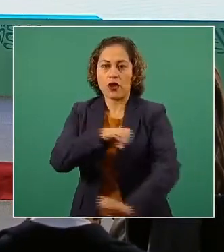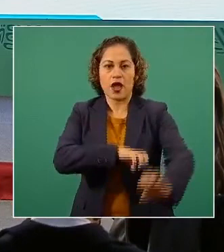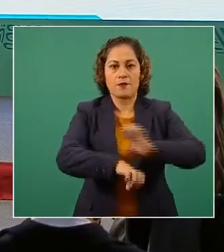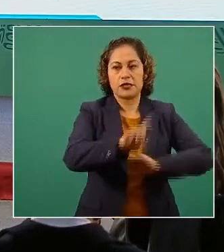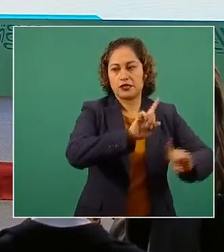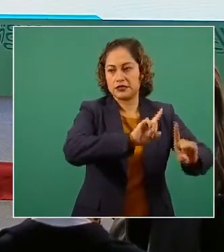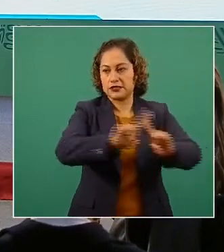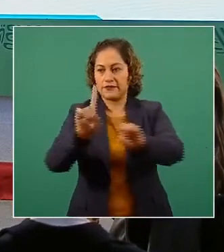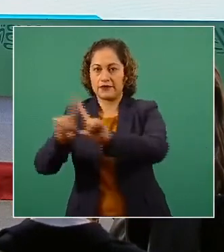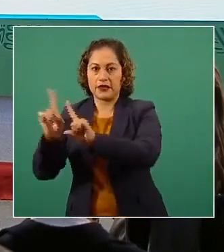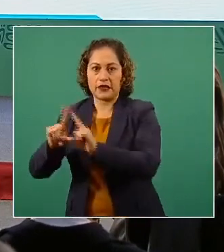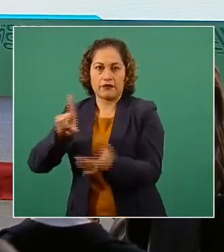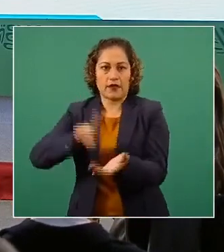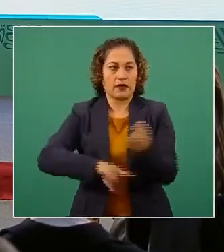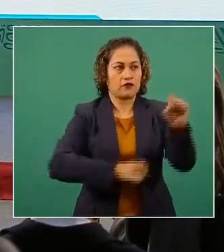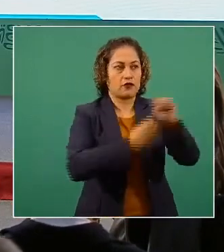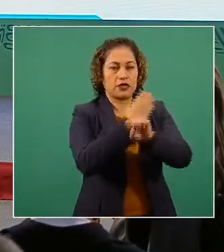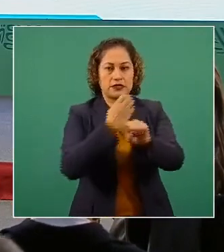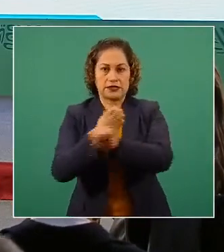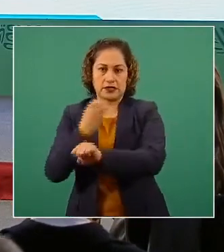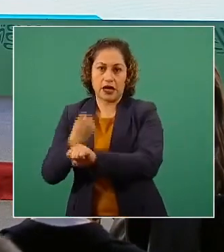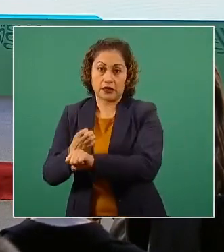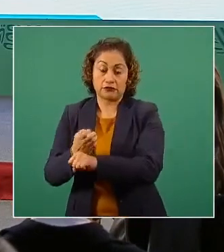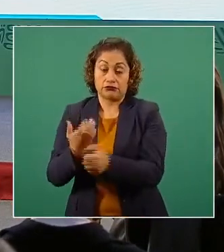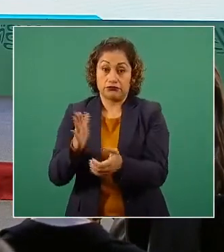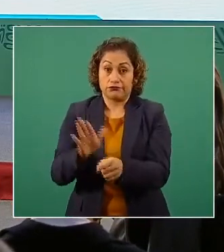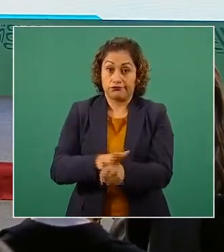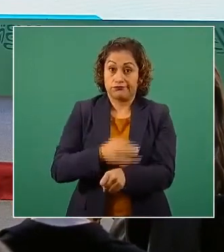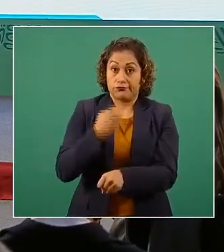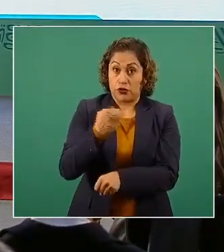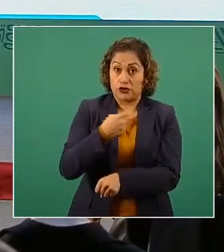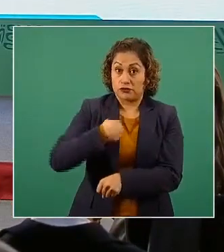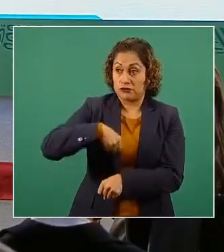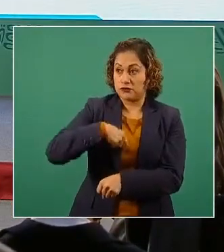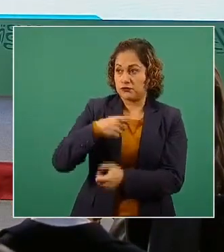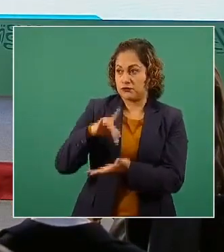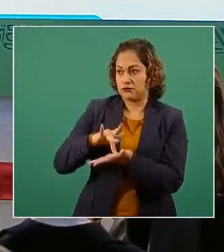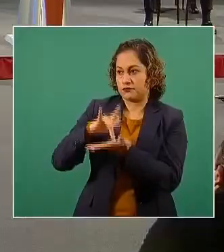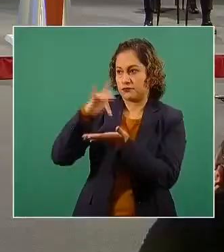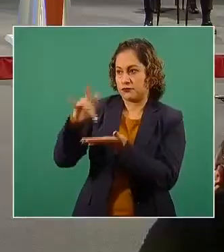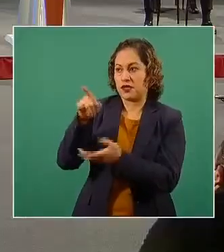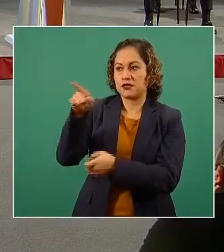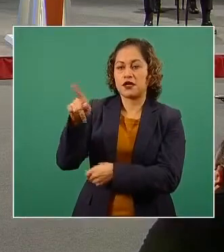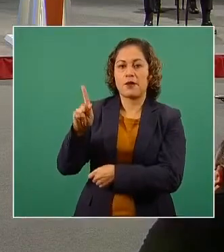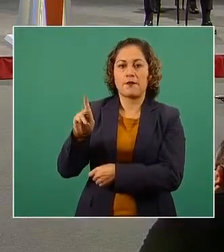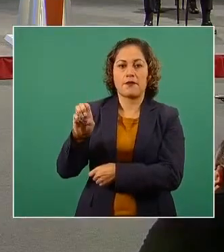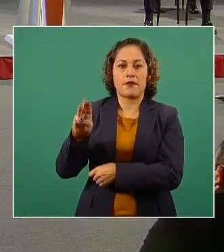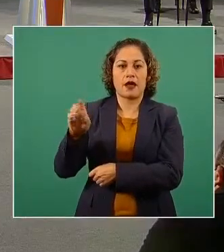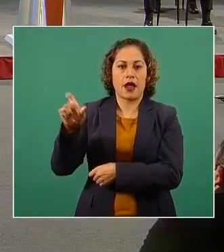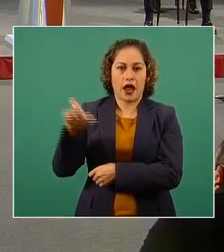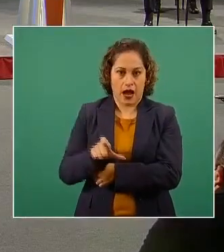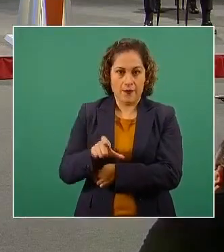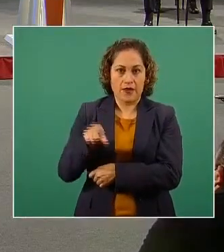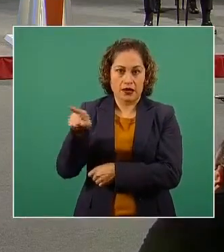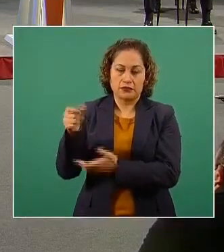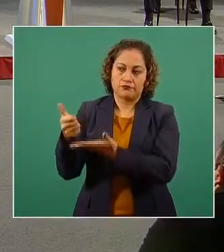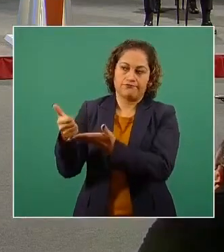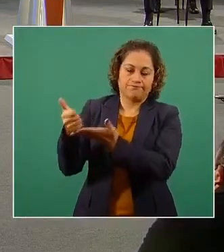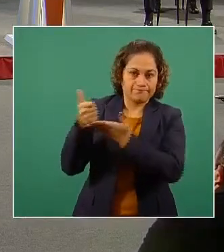gracias, porque eso, si no hubiera sido también con el apoyo de Petróleos Mexicanos, no hubiéramos podido tener el día